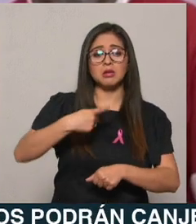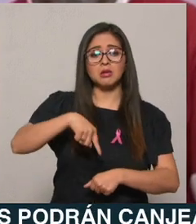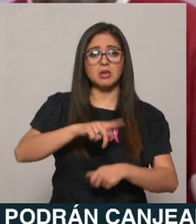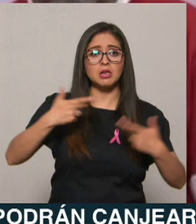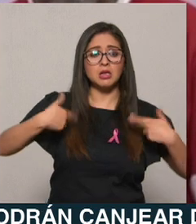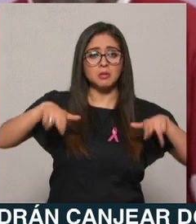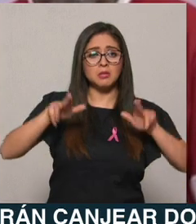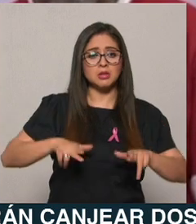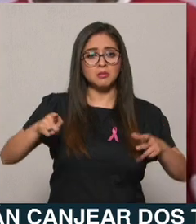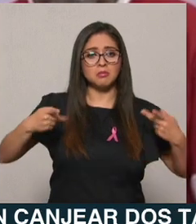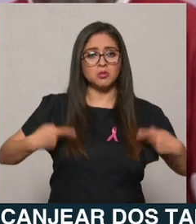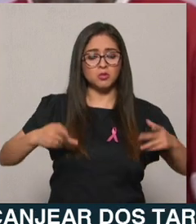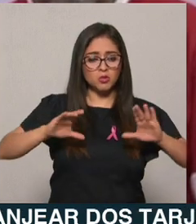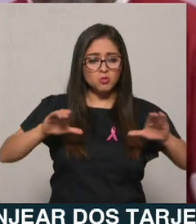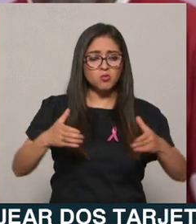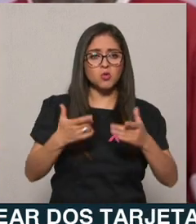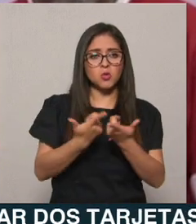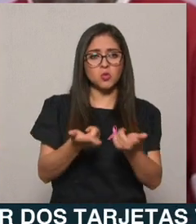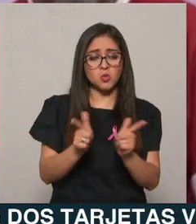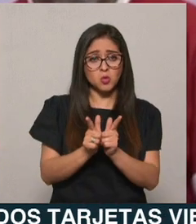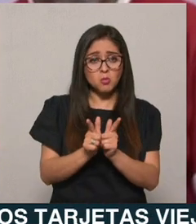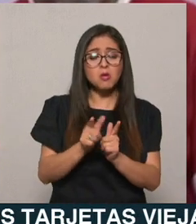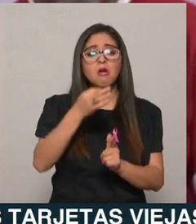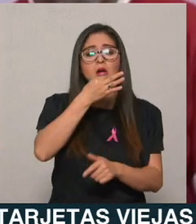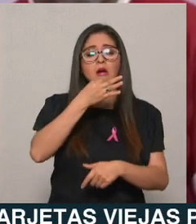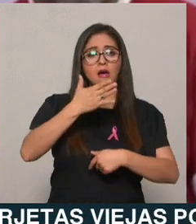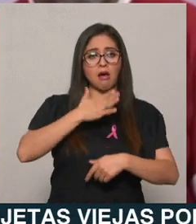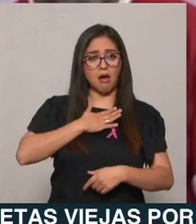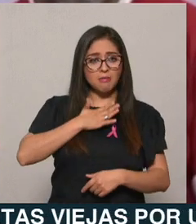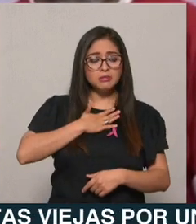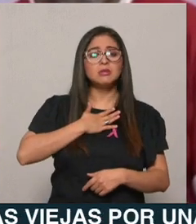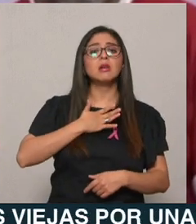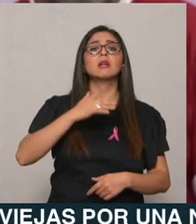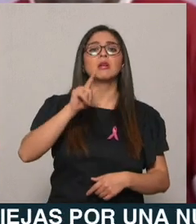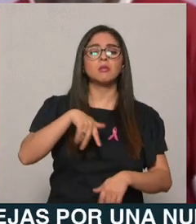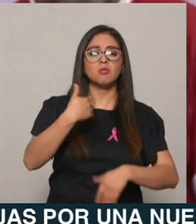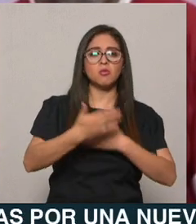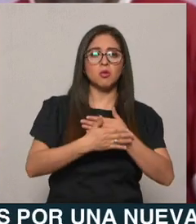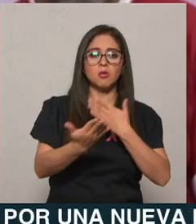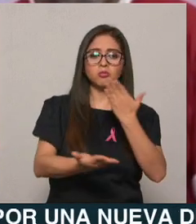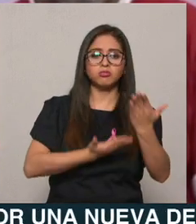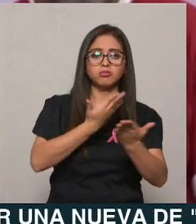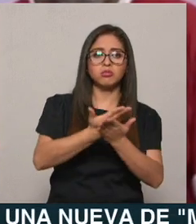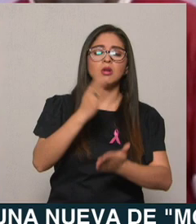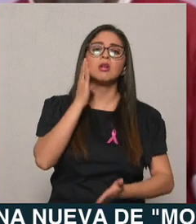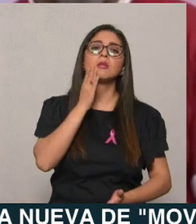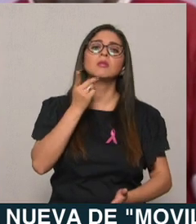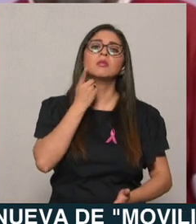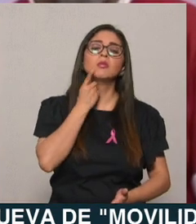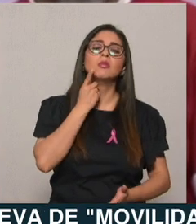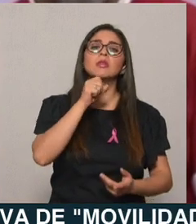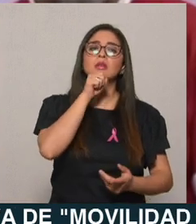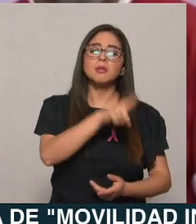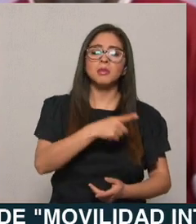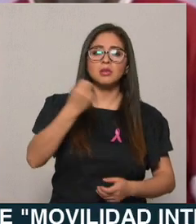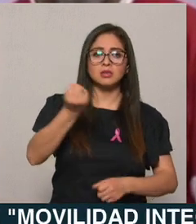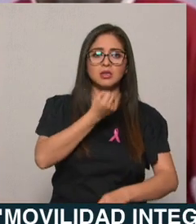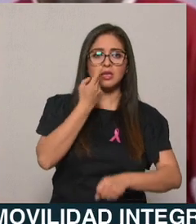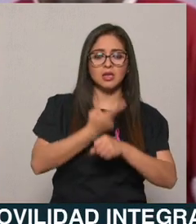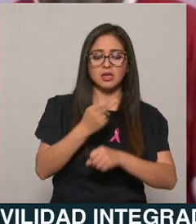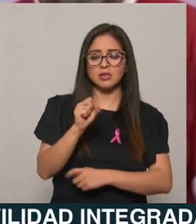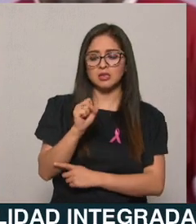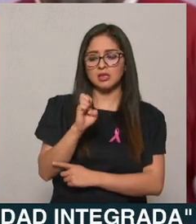de este movimiento nos han informado que presentarán al Congreso de la Ciudad y a la Secretaría